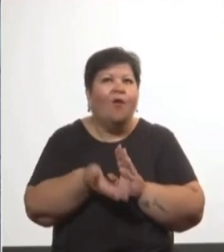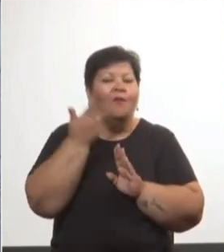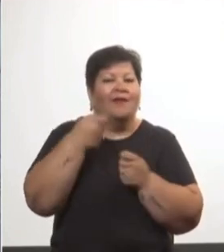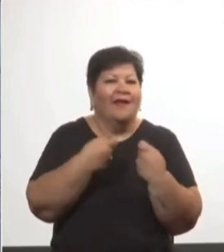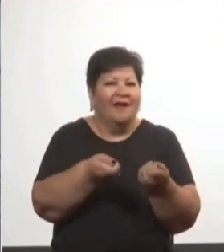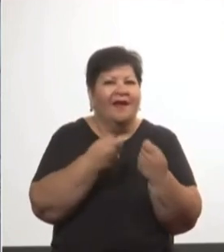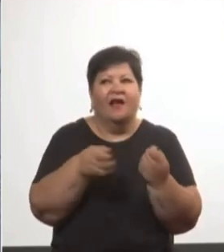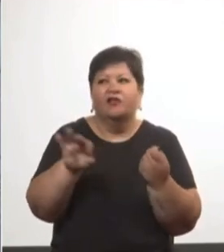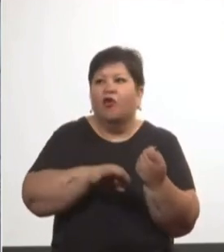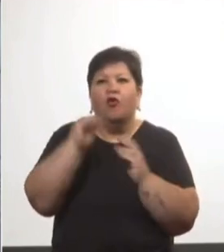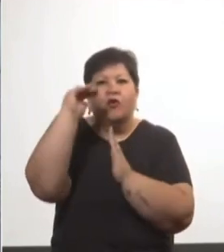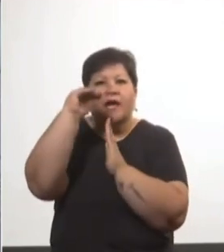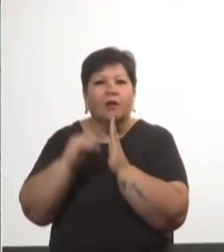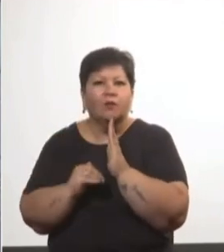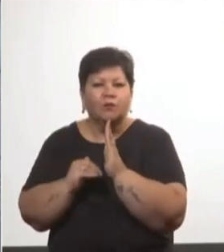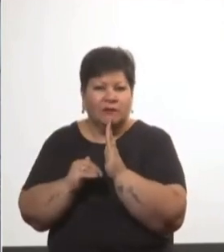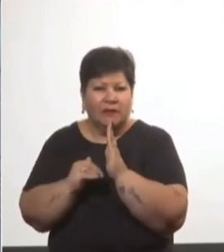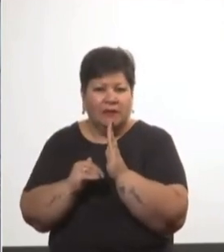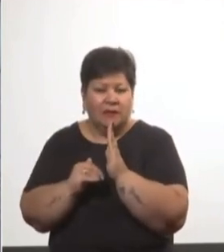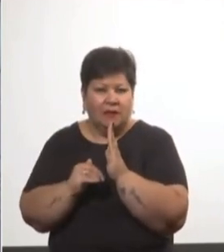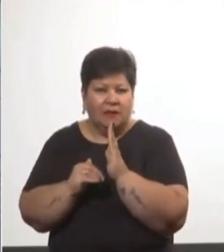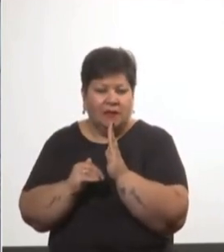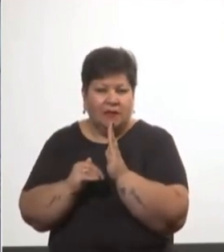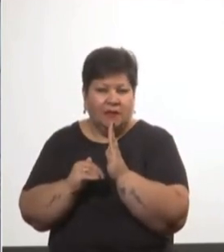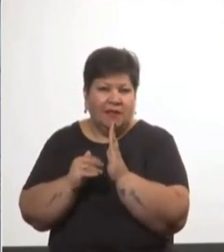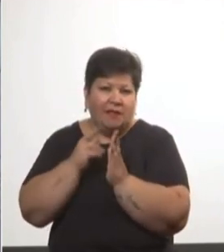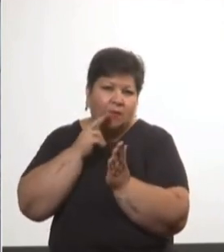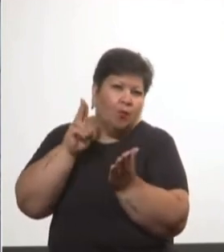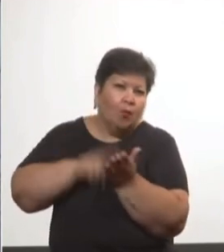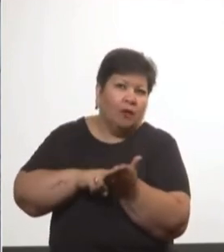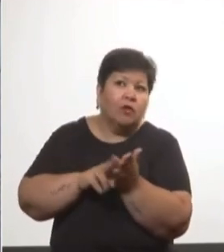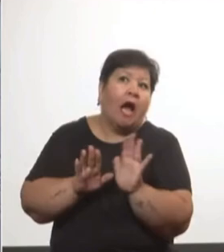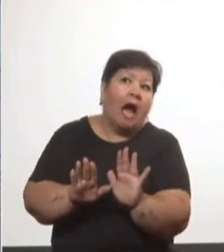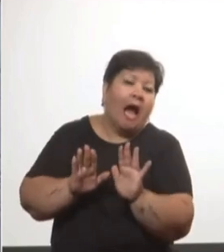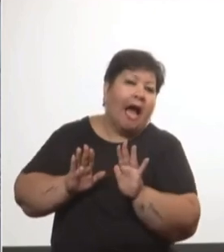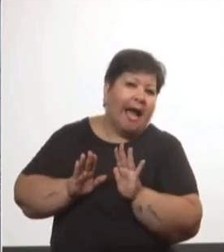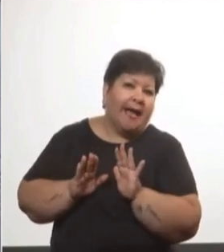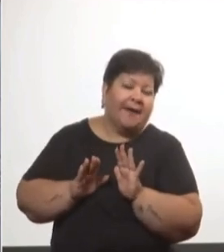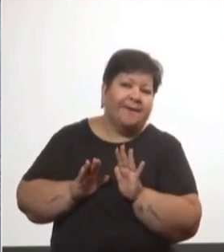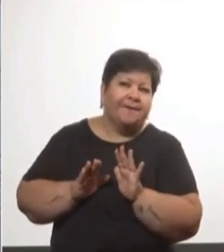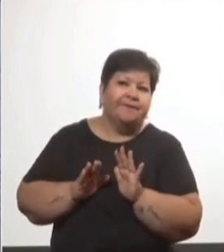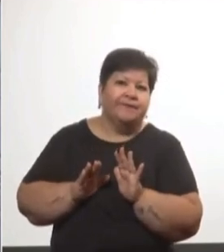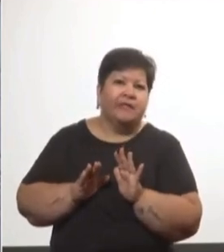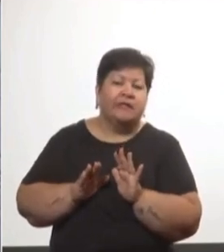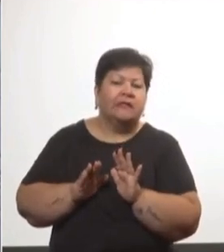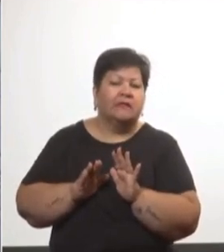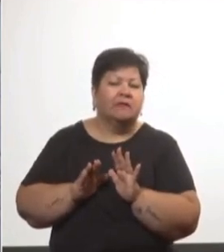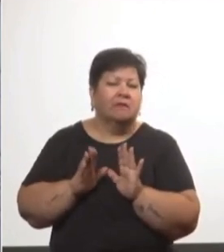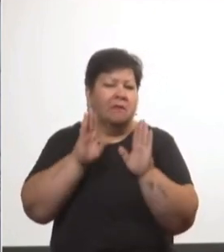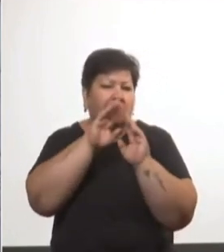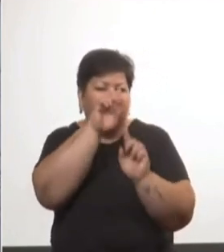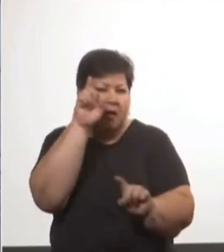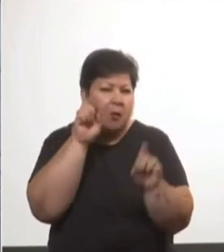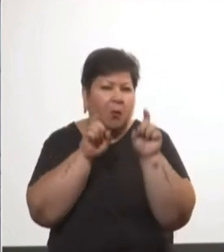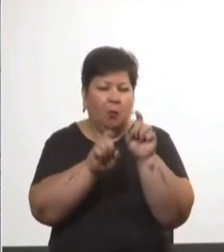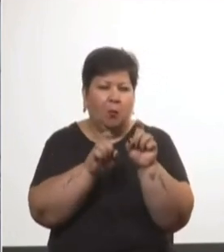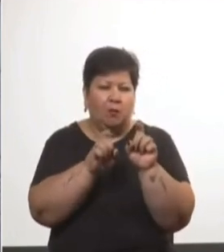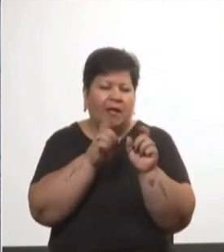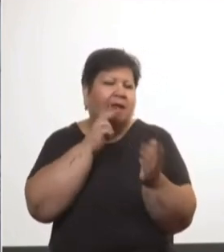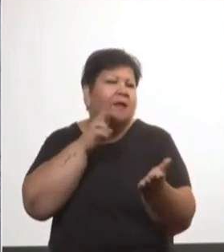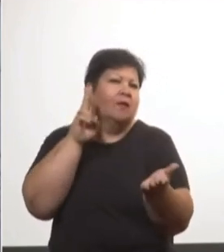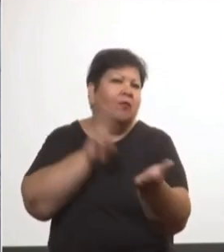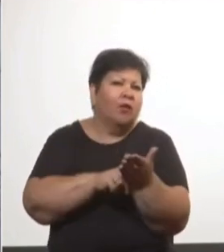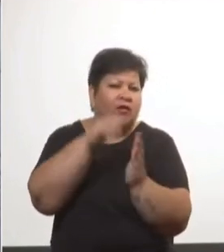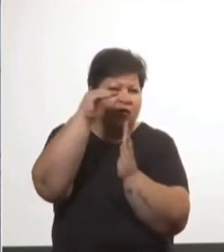forma permanente, es lícito que nos preguntemos si lo mejor y lo prioritario era bajar impuestos. Lo